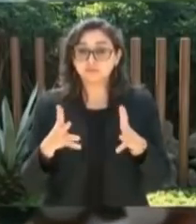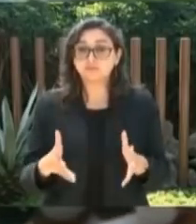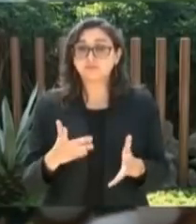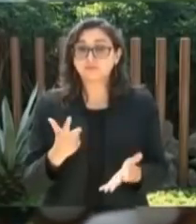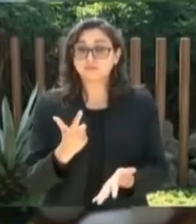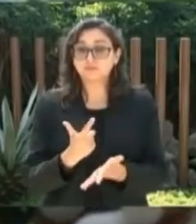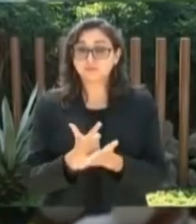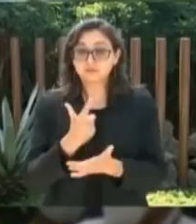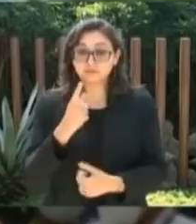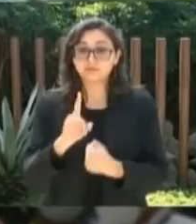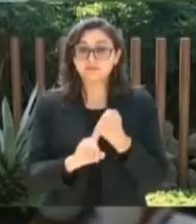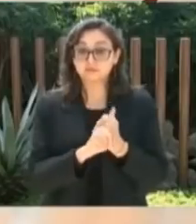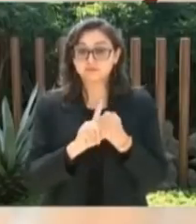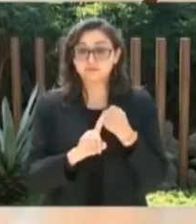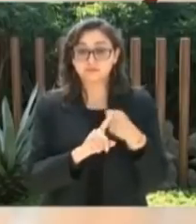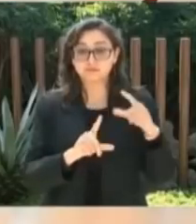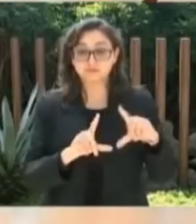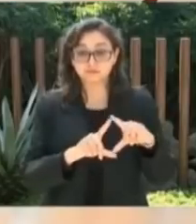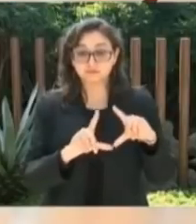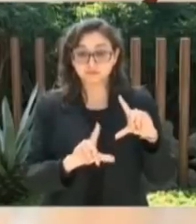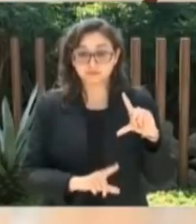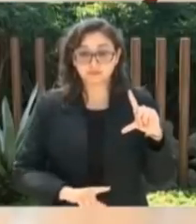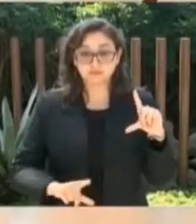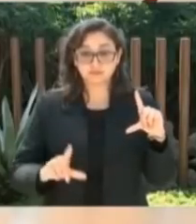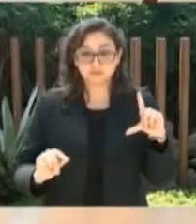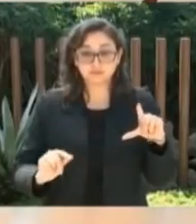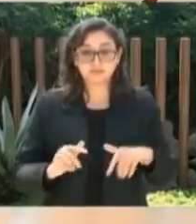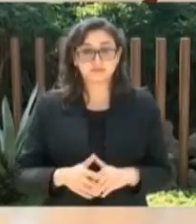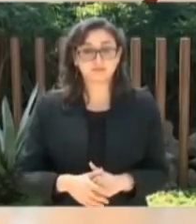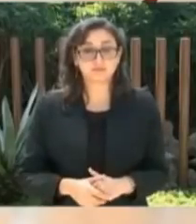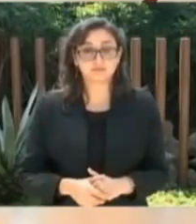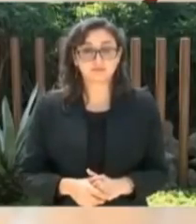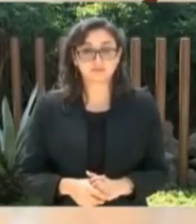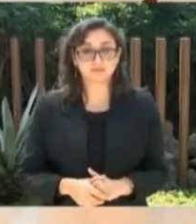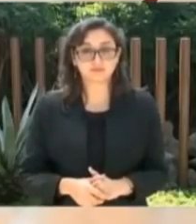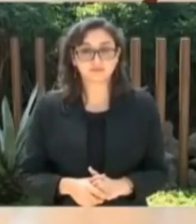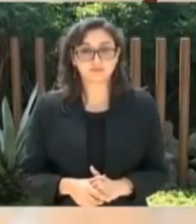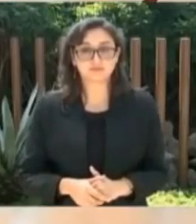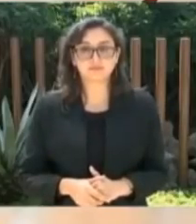nacionales a lo largo de